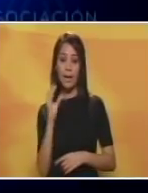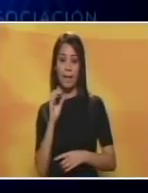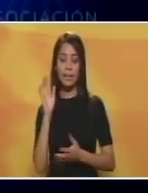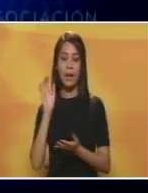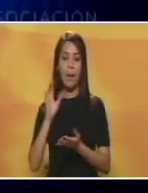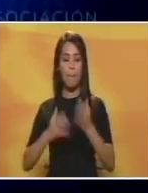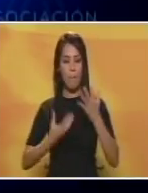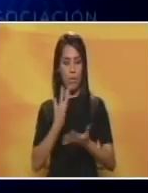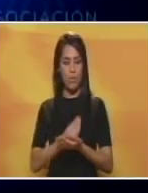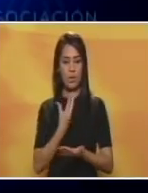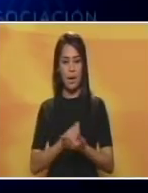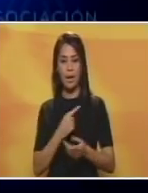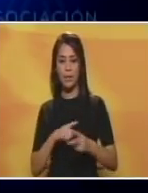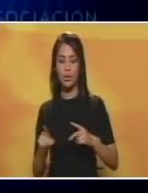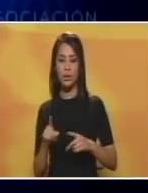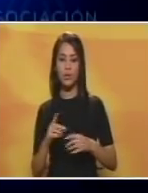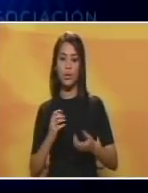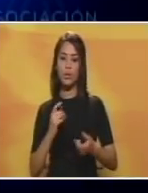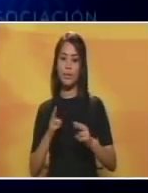ante Deportivo Táchira.